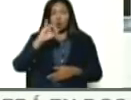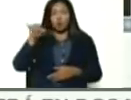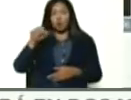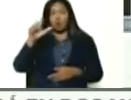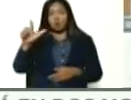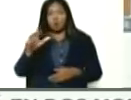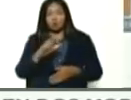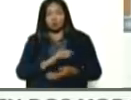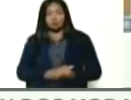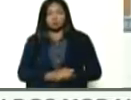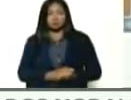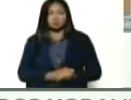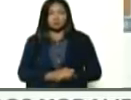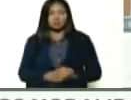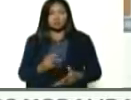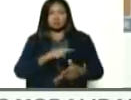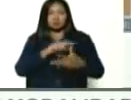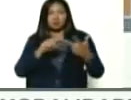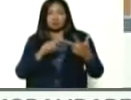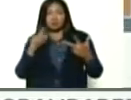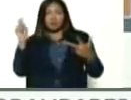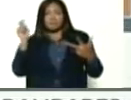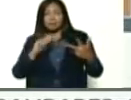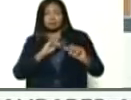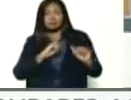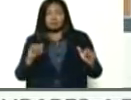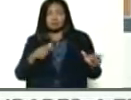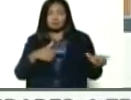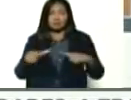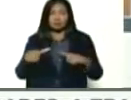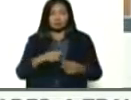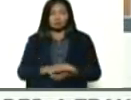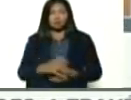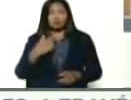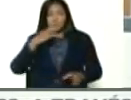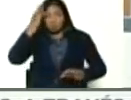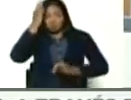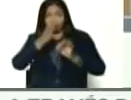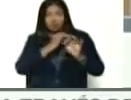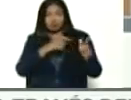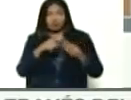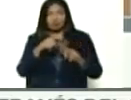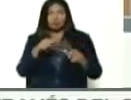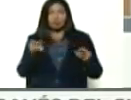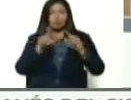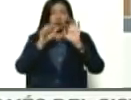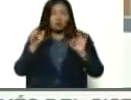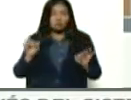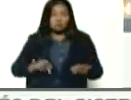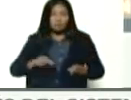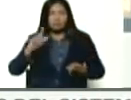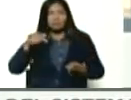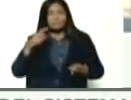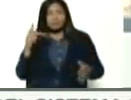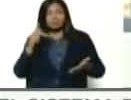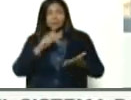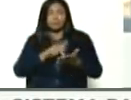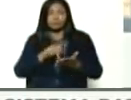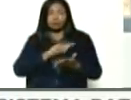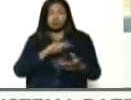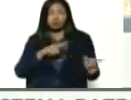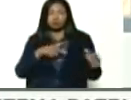esos tres meses donde yo tengo una gran fe que una vez que se cumple el cronograma de llegada nosotros el mismo